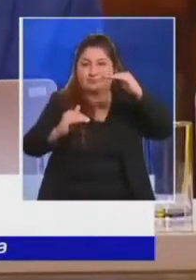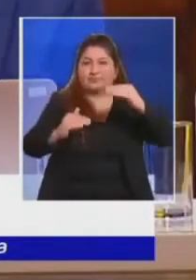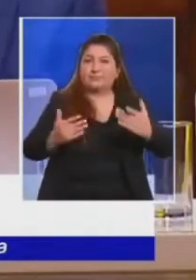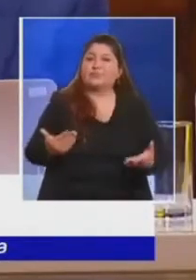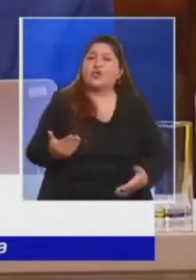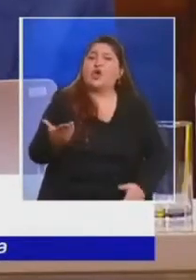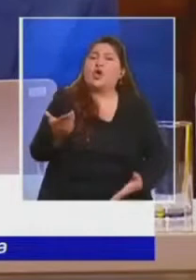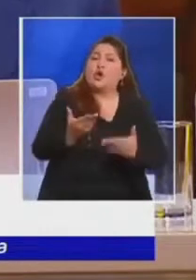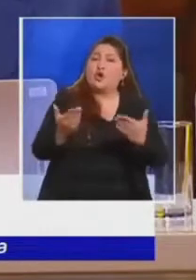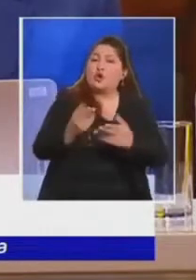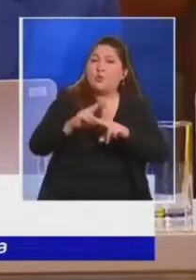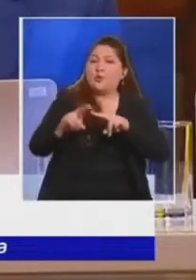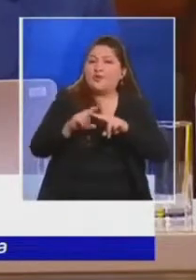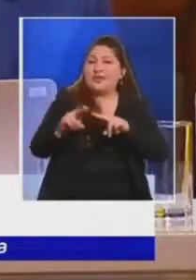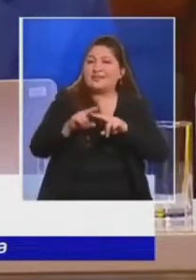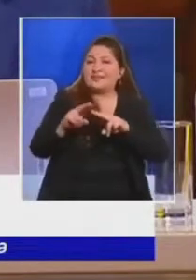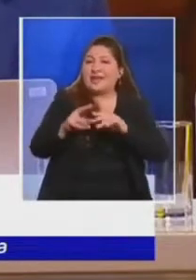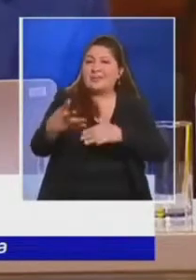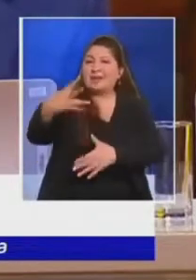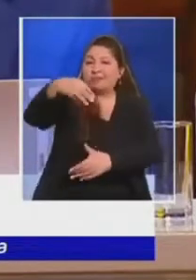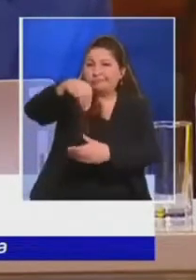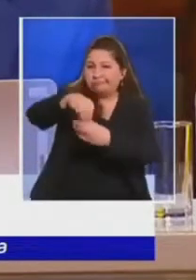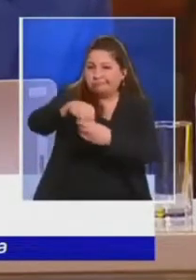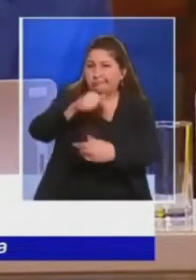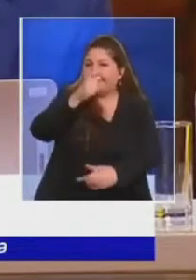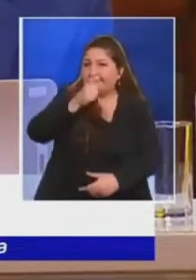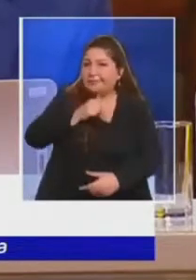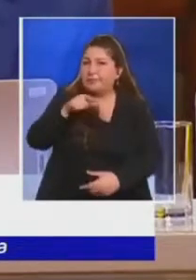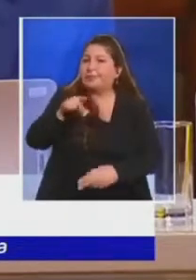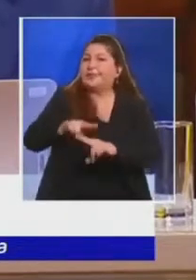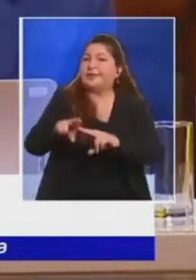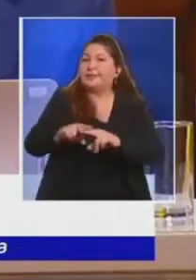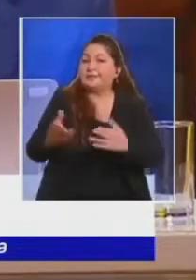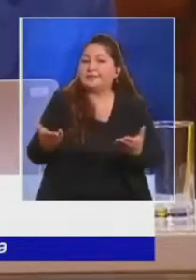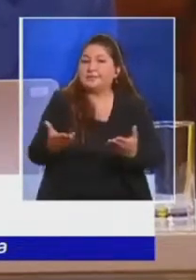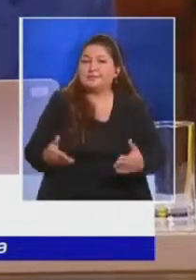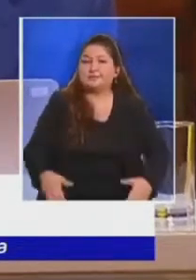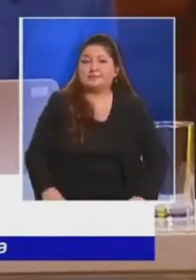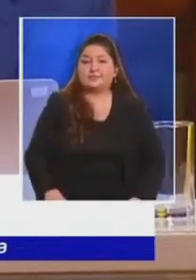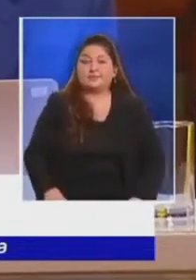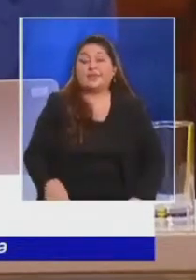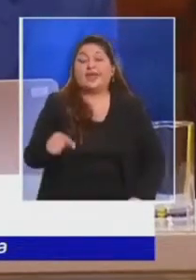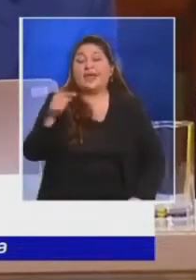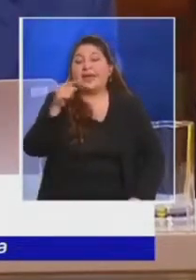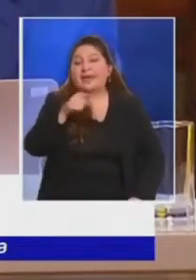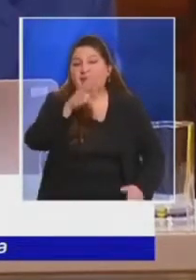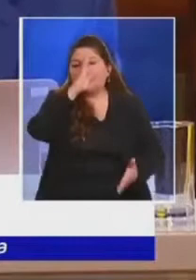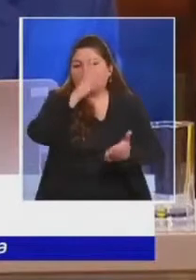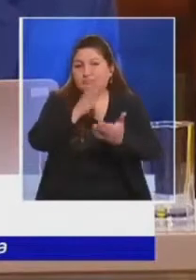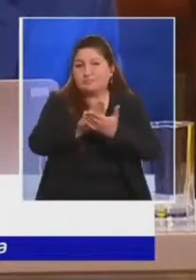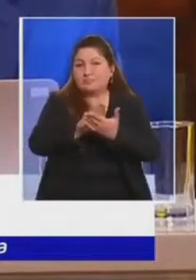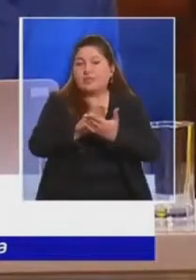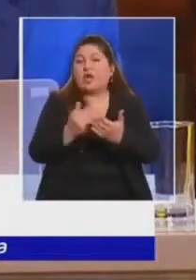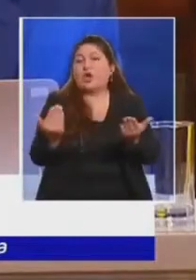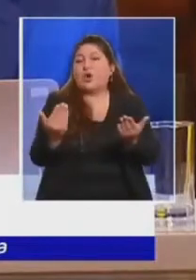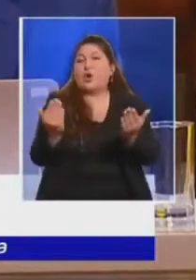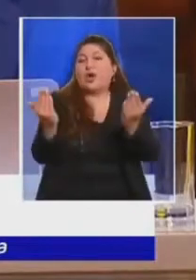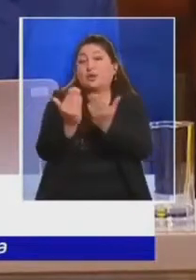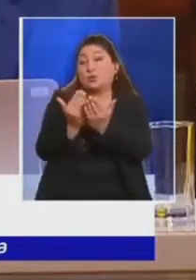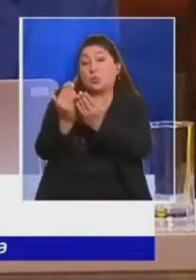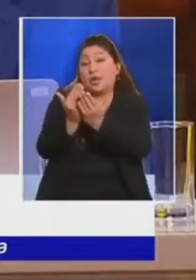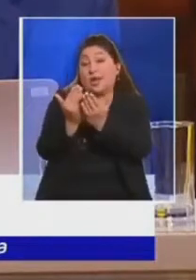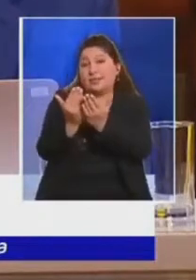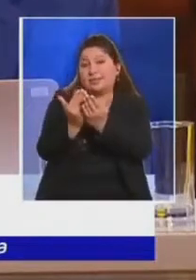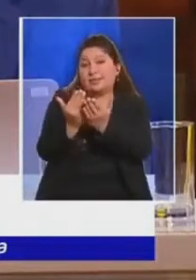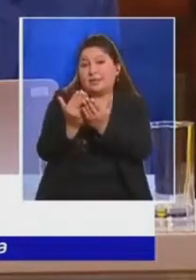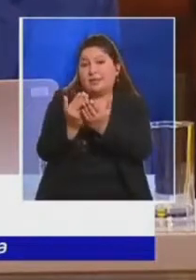a los privados en esa horma que usted quiere establecer? Eso lo va a determinar los propios estudiantes y los apoderados